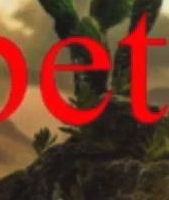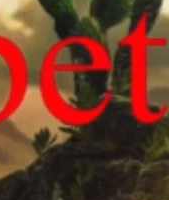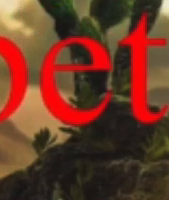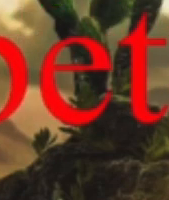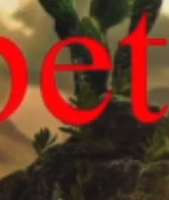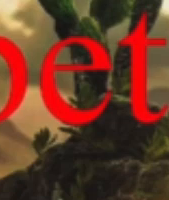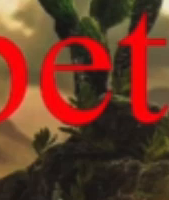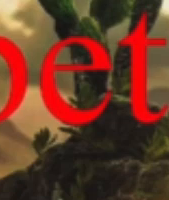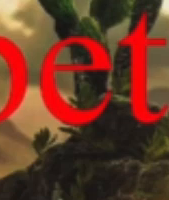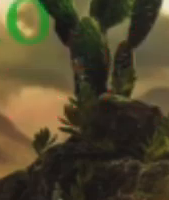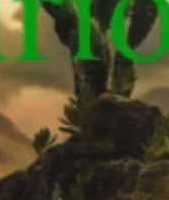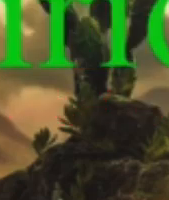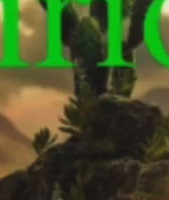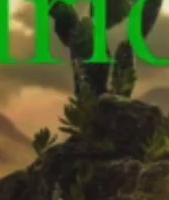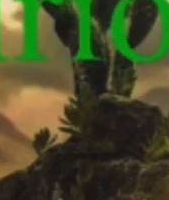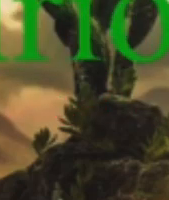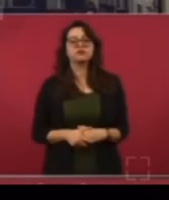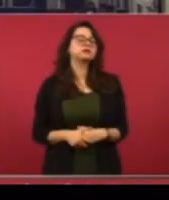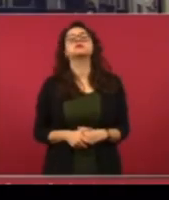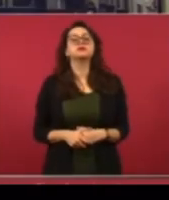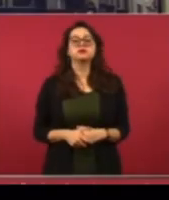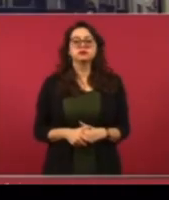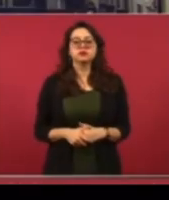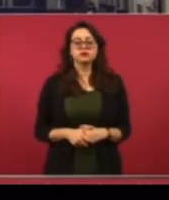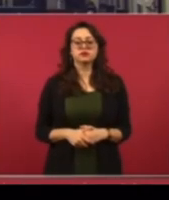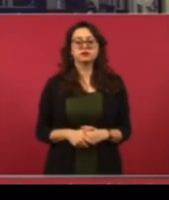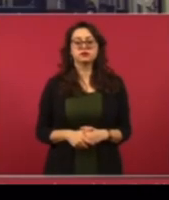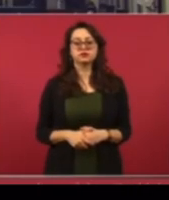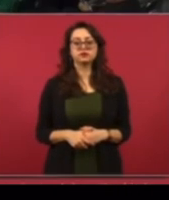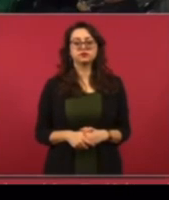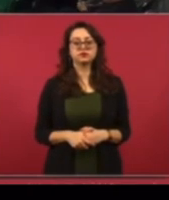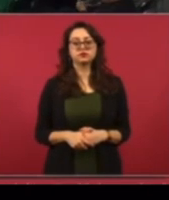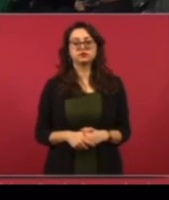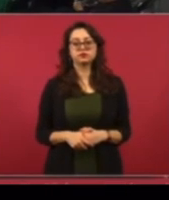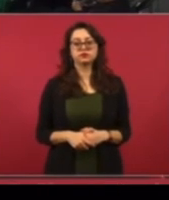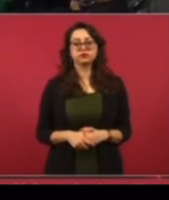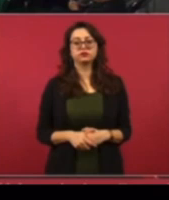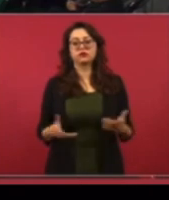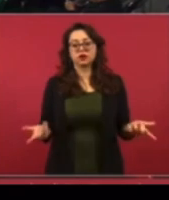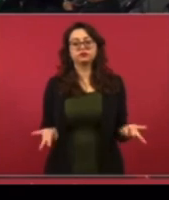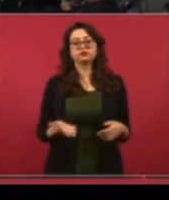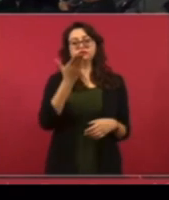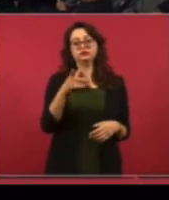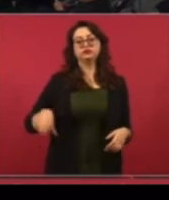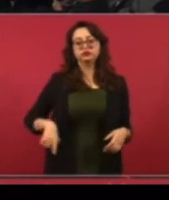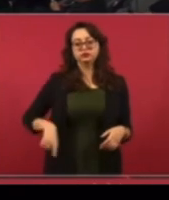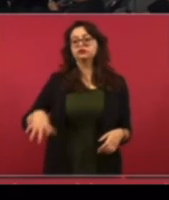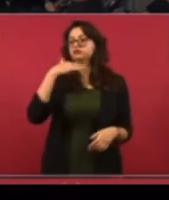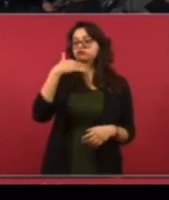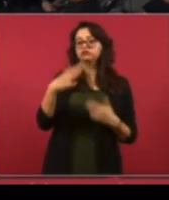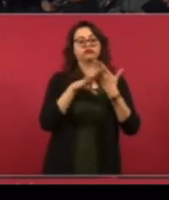Su súper encandilados le creen usted nos ha dicho que pues bueno se está combatiendo la corrupción en su gobierno este